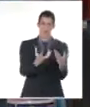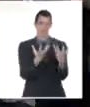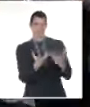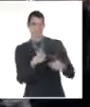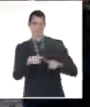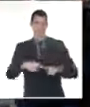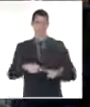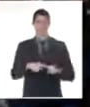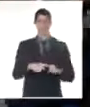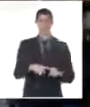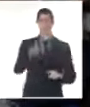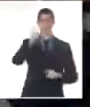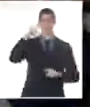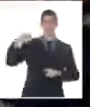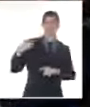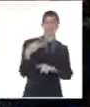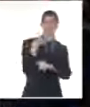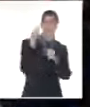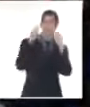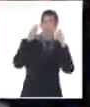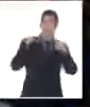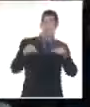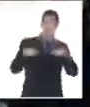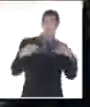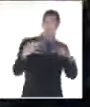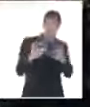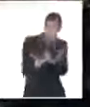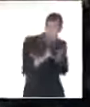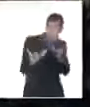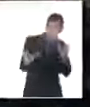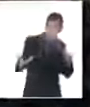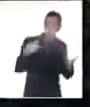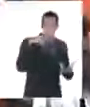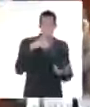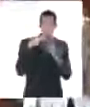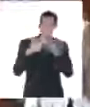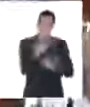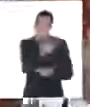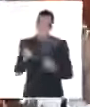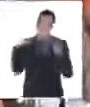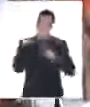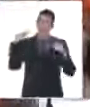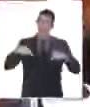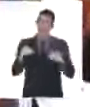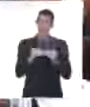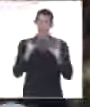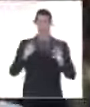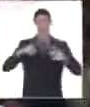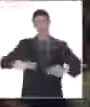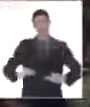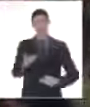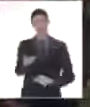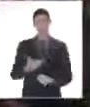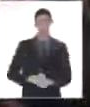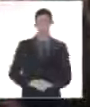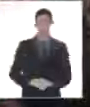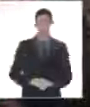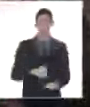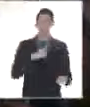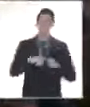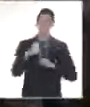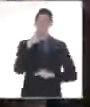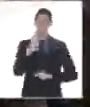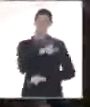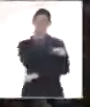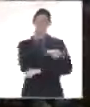estaba llena. El Día Internacional de los Trabajadores estará dedicado, entre otras efemérides, a los 70 años del asalto a los cuarteles Moncada y